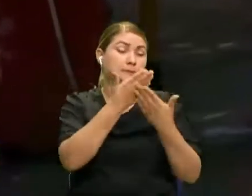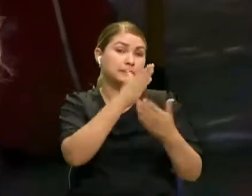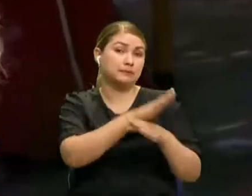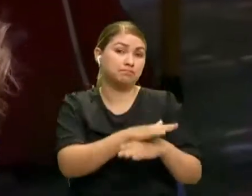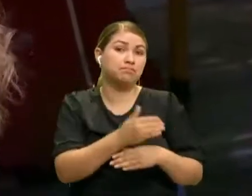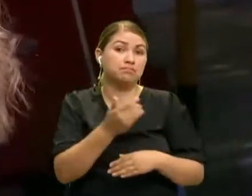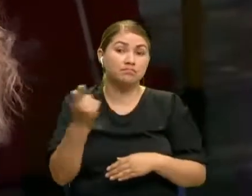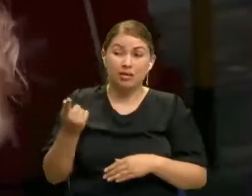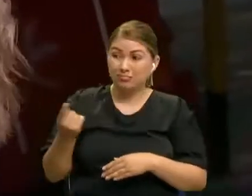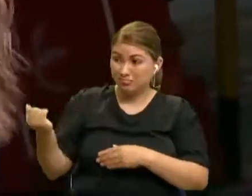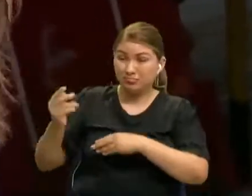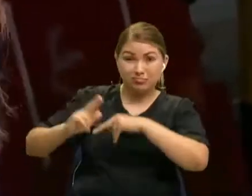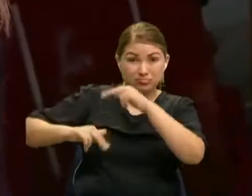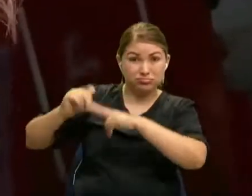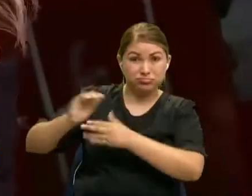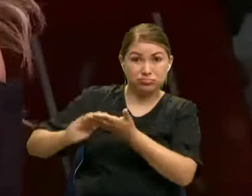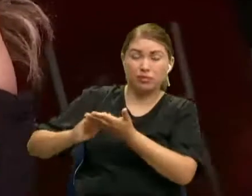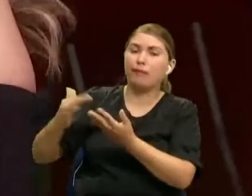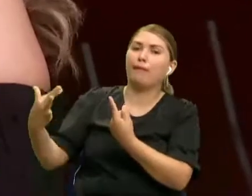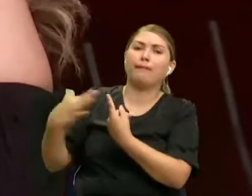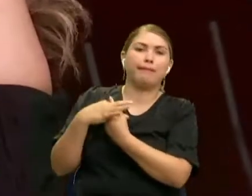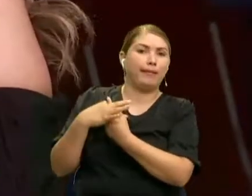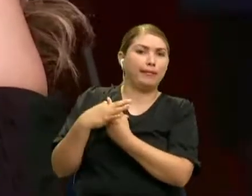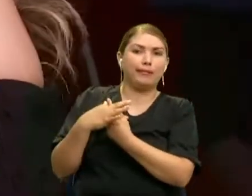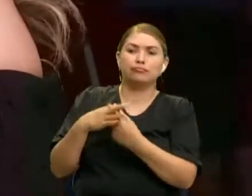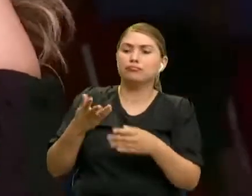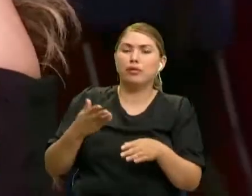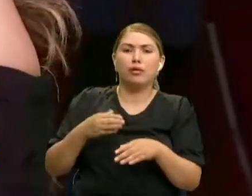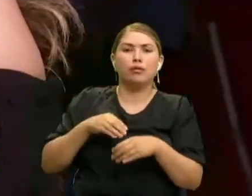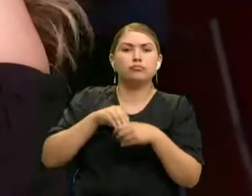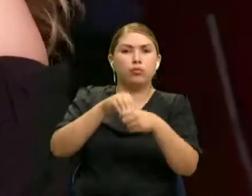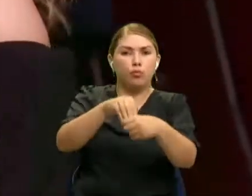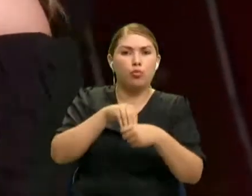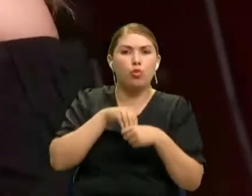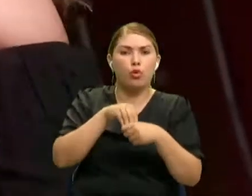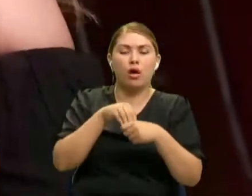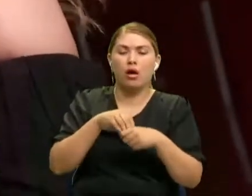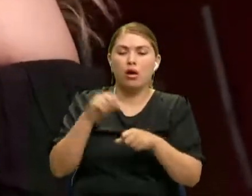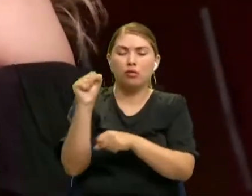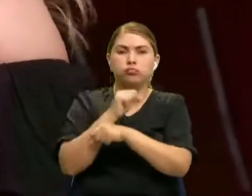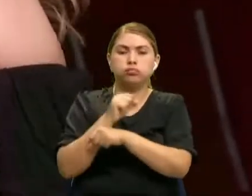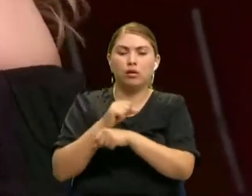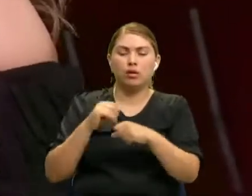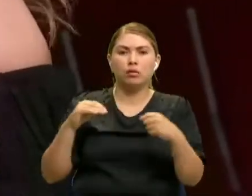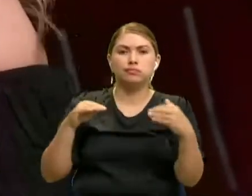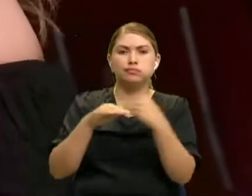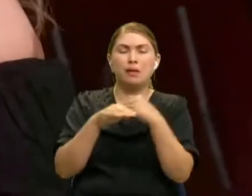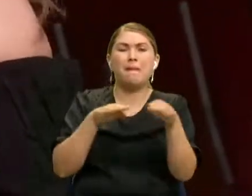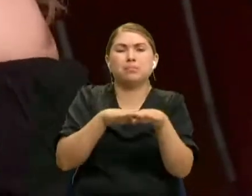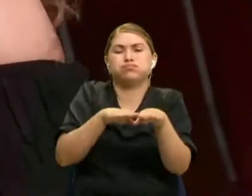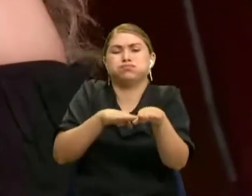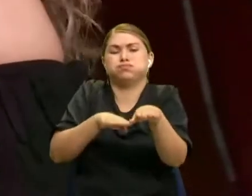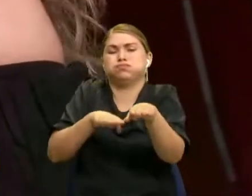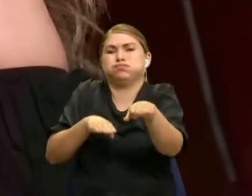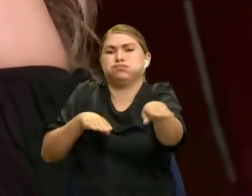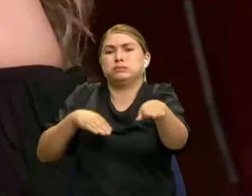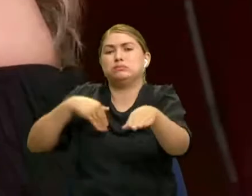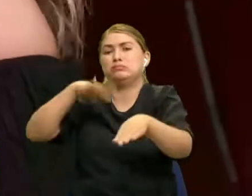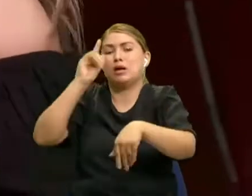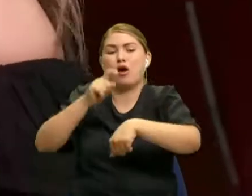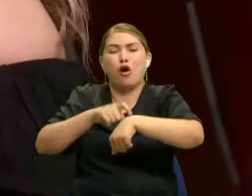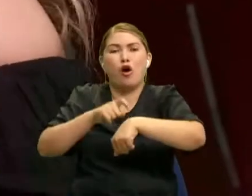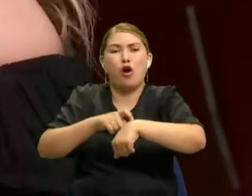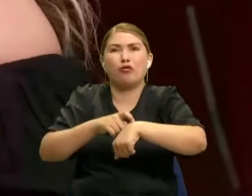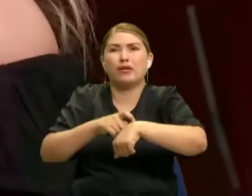La realización de esta obra nos ha afectado directamente la movilidad, el flujo vehicular se colapsa totalmente, sobre todo en horas